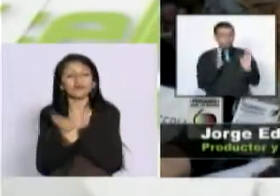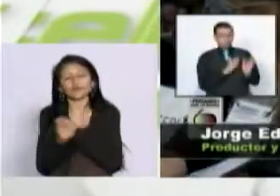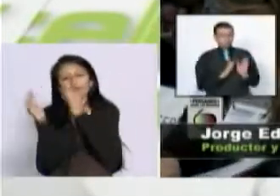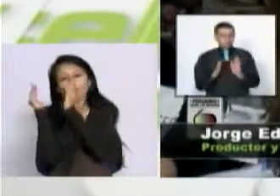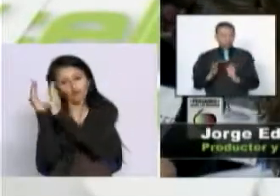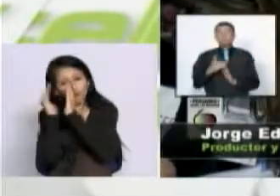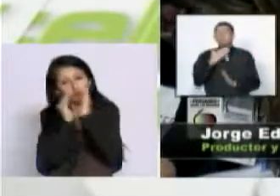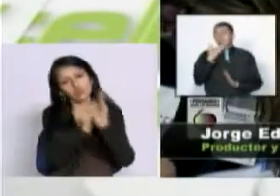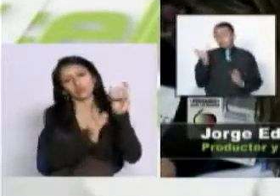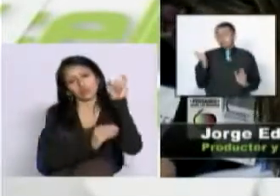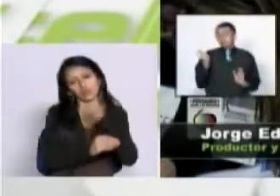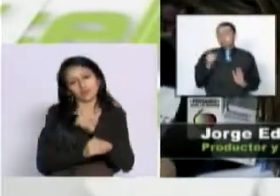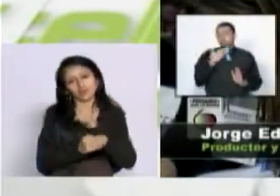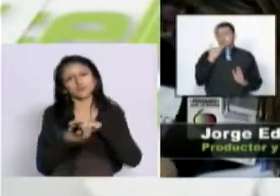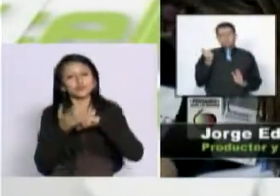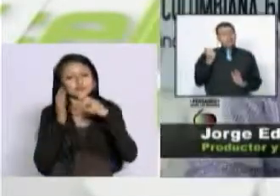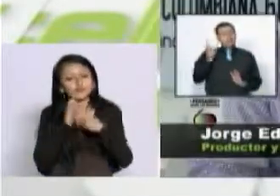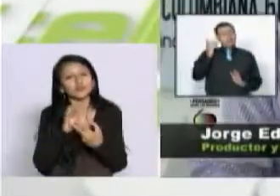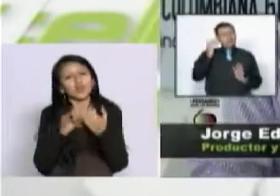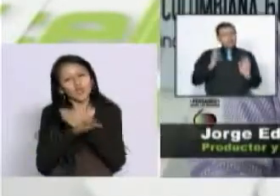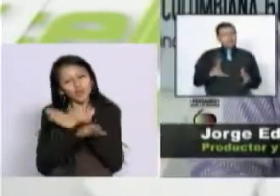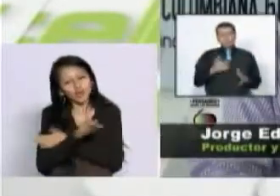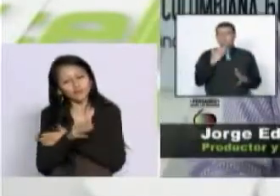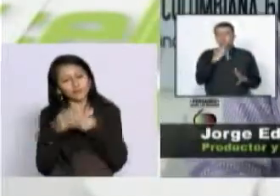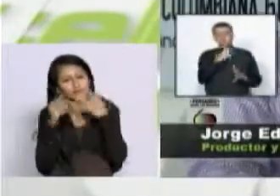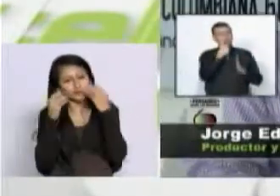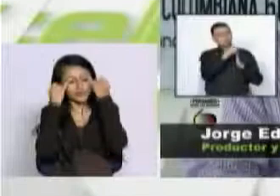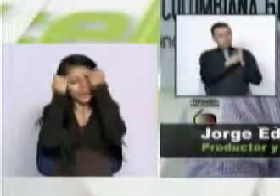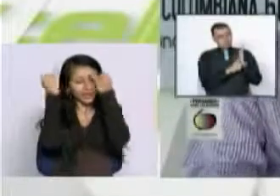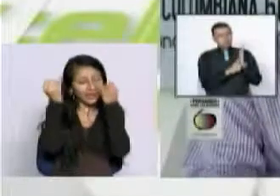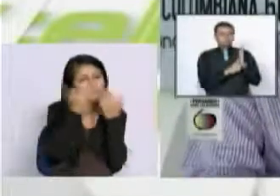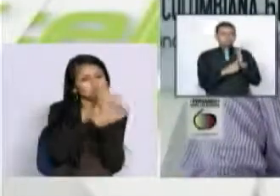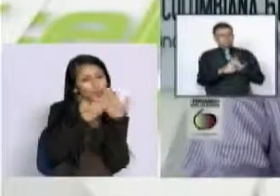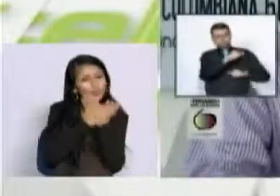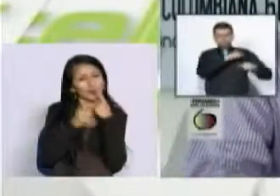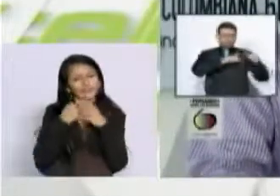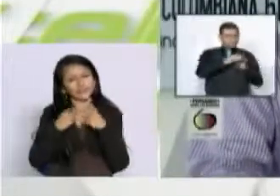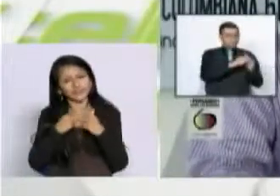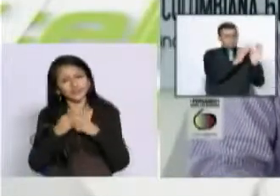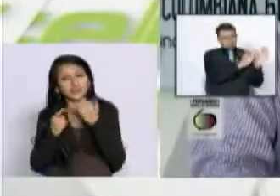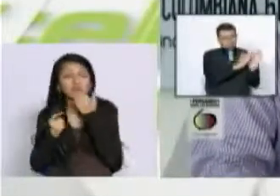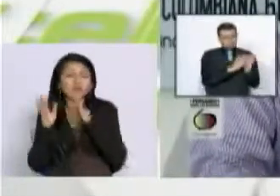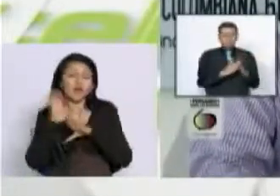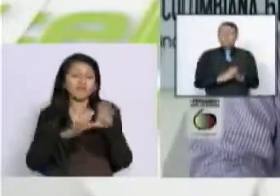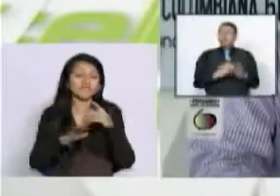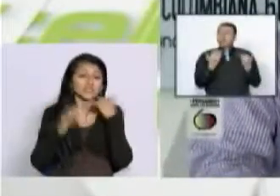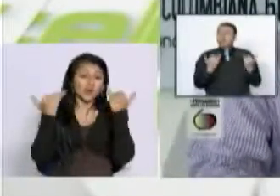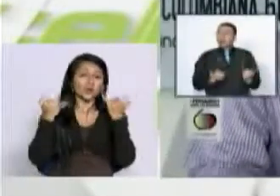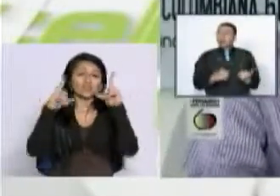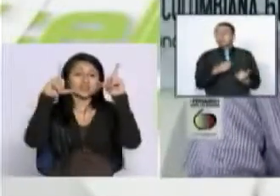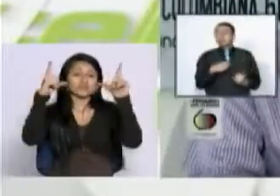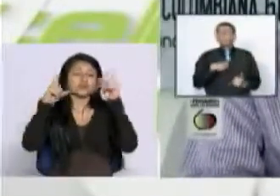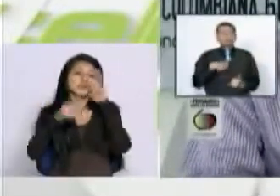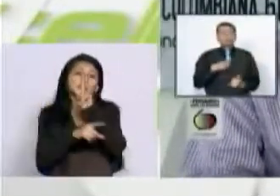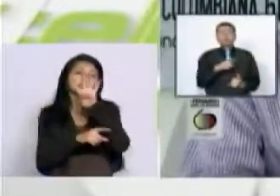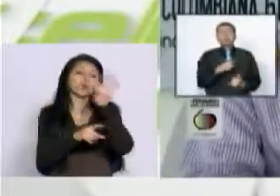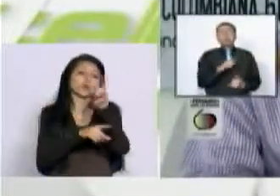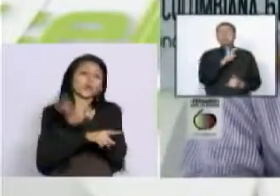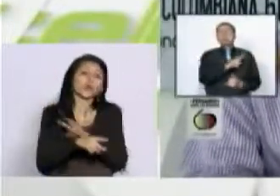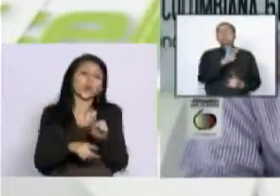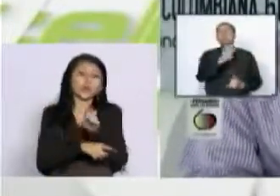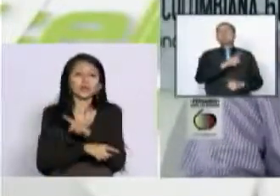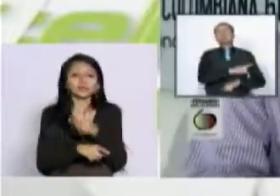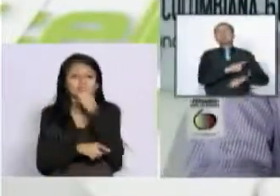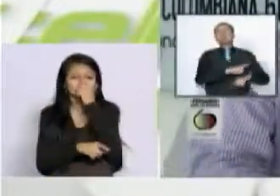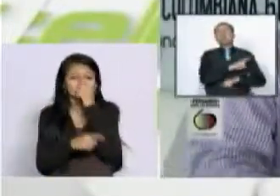implica el tener que replantear las parrillas de programación, que por lo general hoy son parrillas de 24 horas por